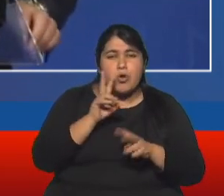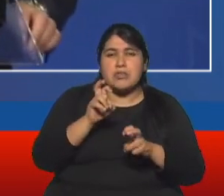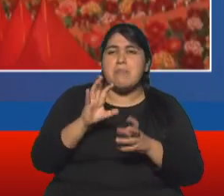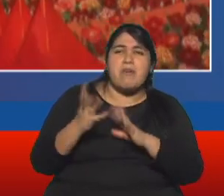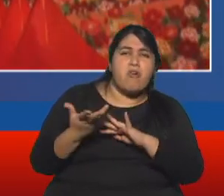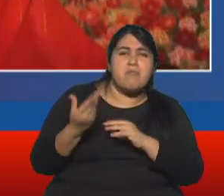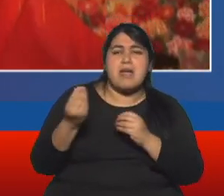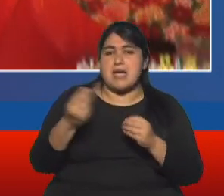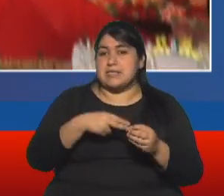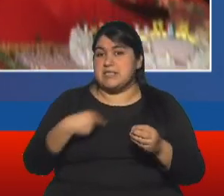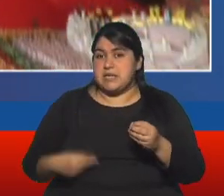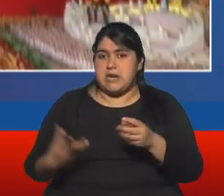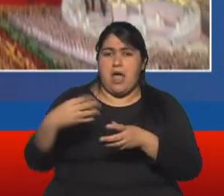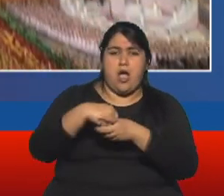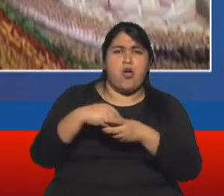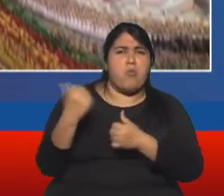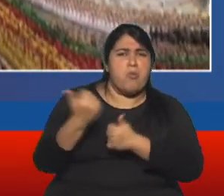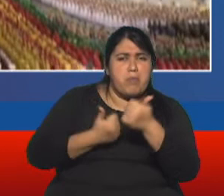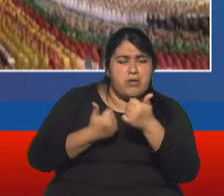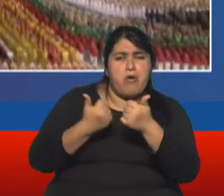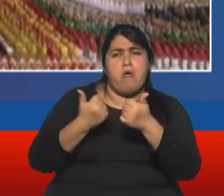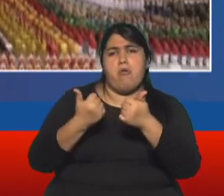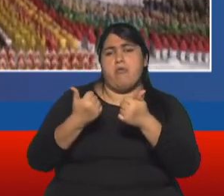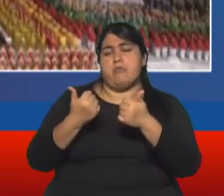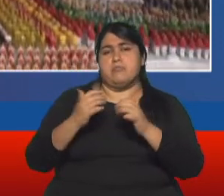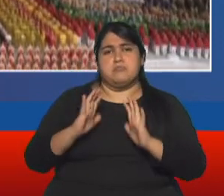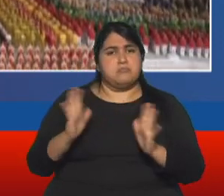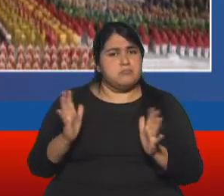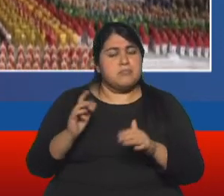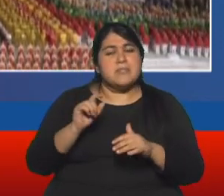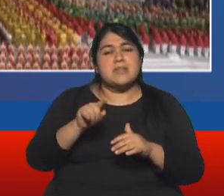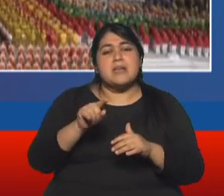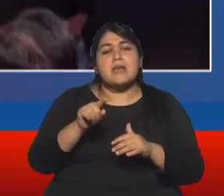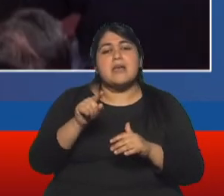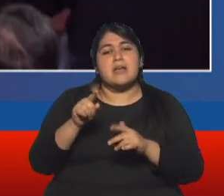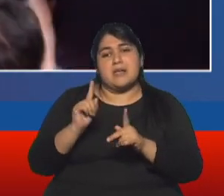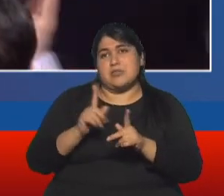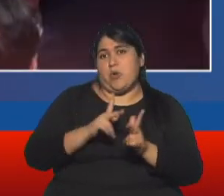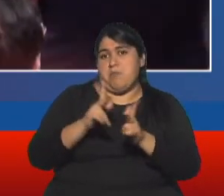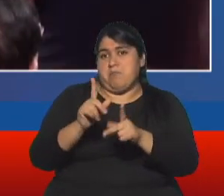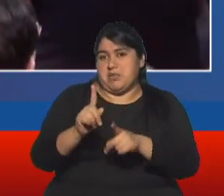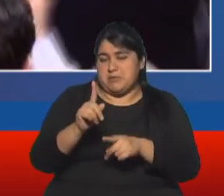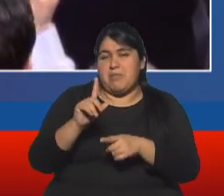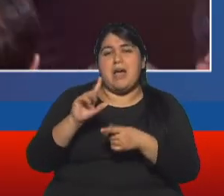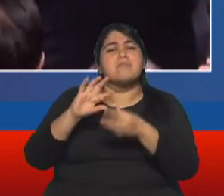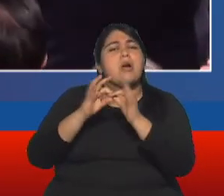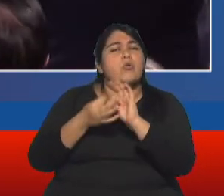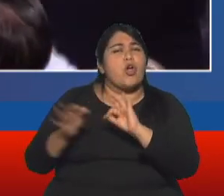a China como competidor sistémico o adversario sistémico, similar definición que ha dado sobre China la Unión